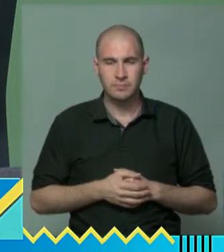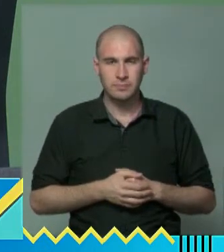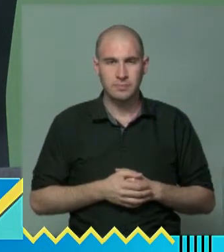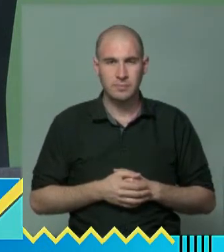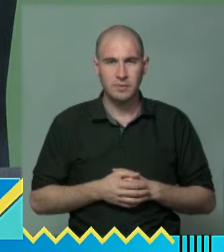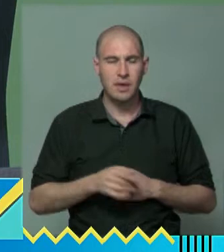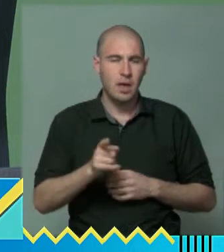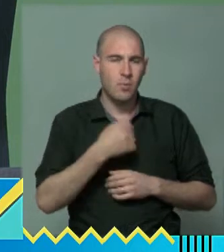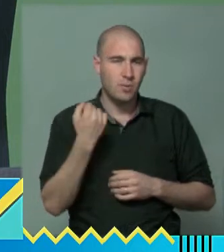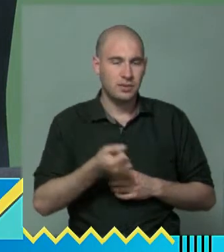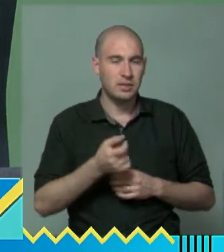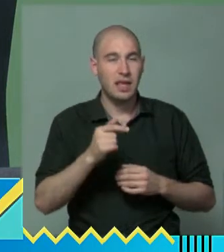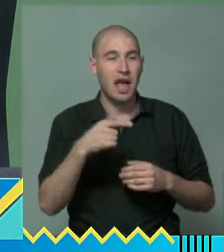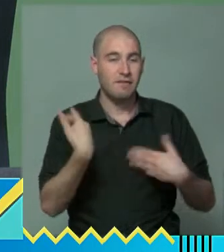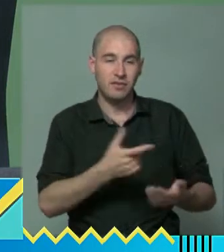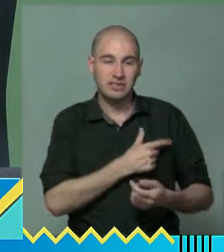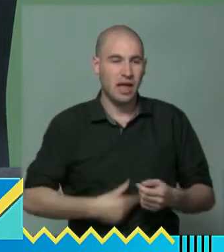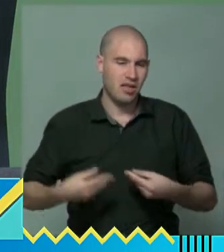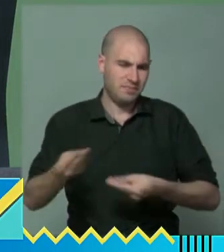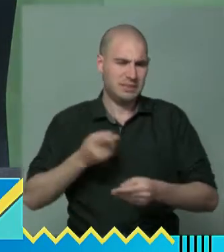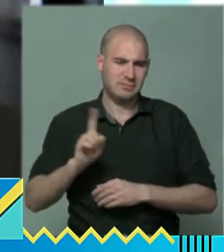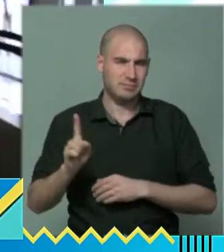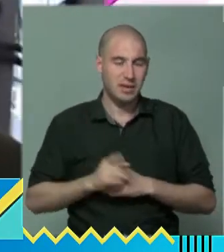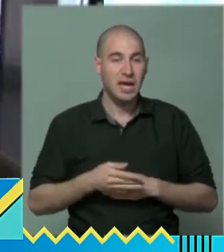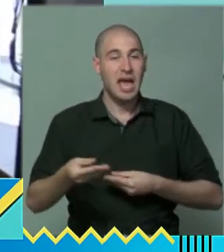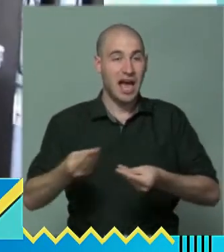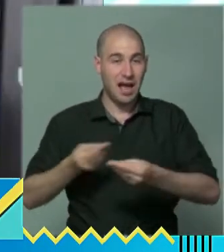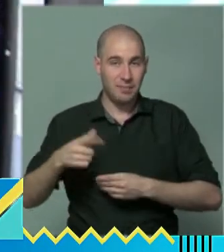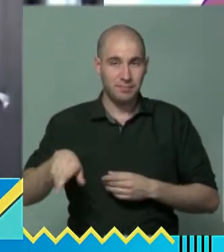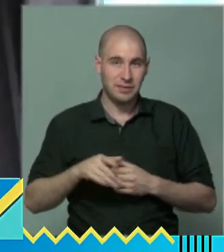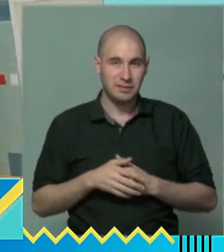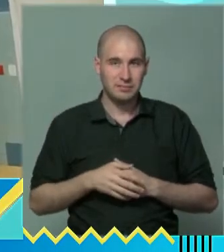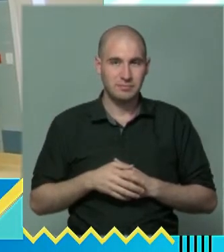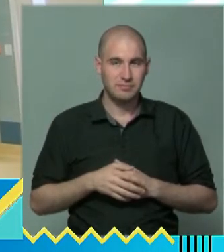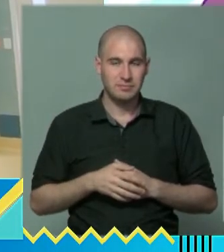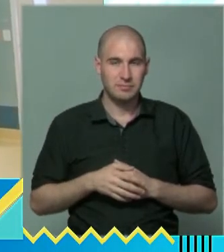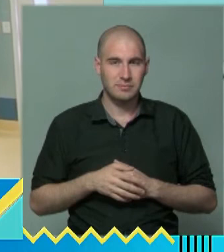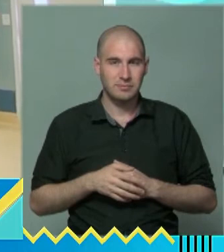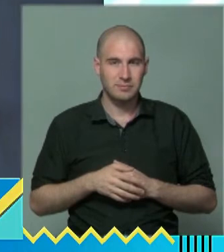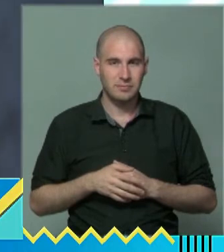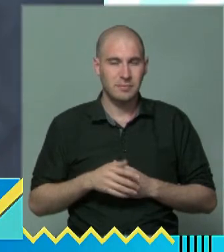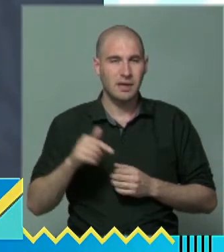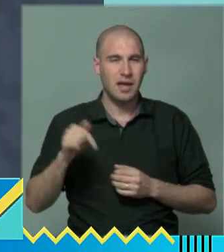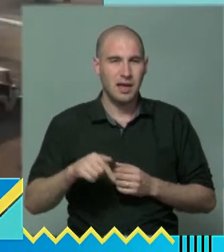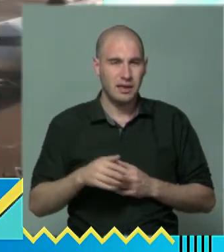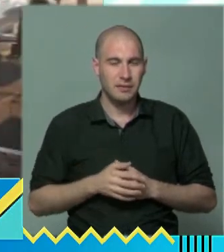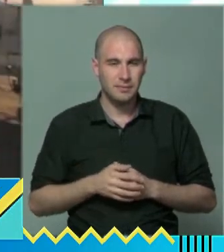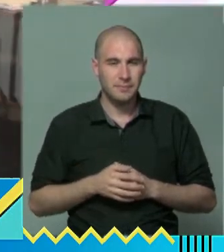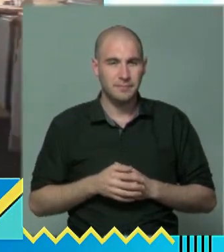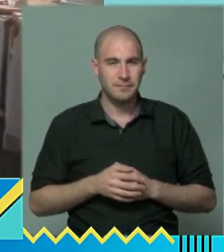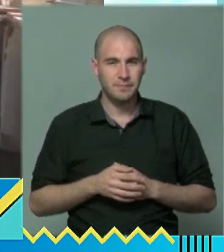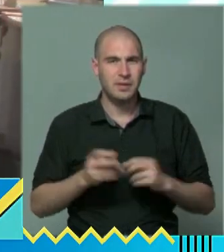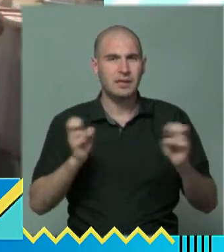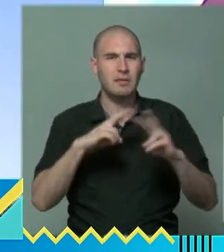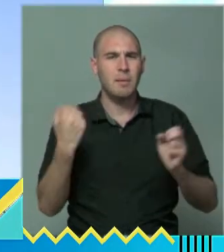Mira, fundamentalmente del lado estatal, no del lado empresarial. Las empresas están en la prensa más que nunca. Y esto es un